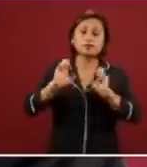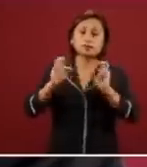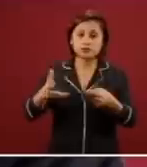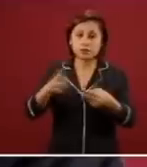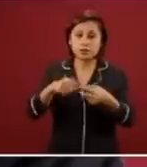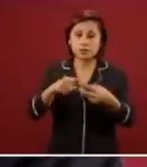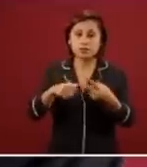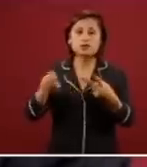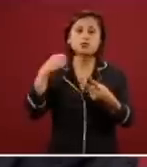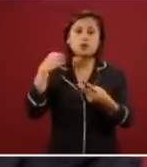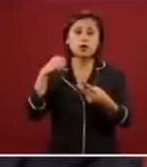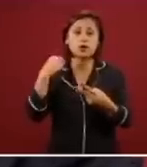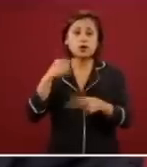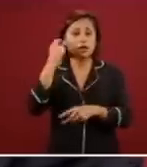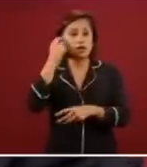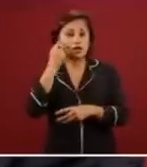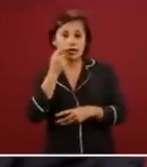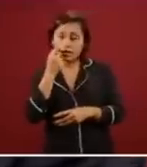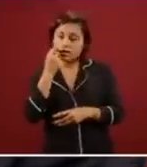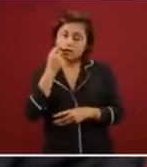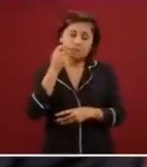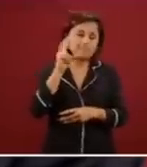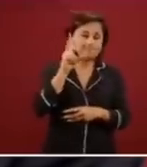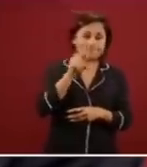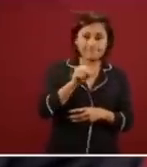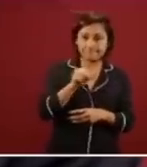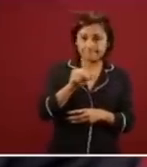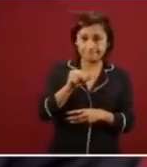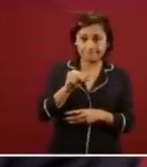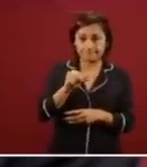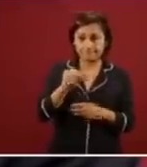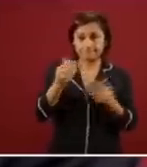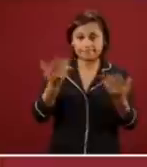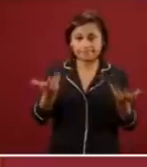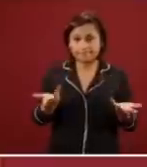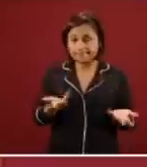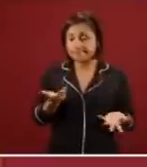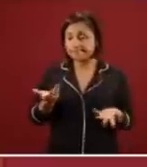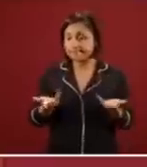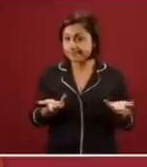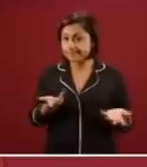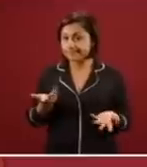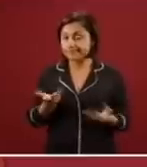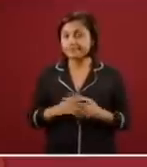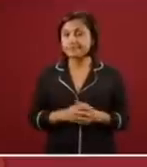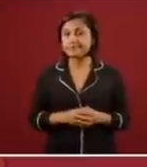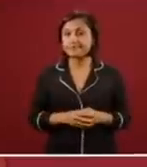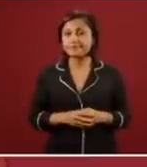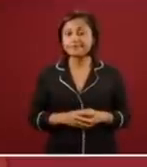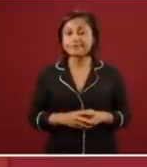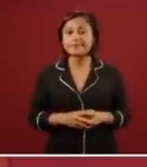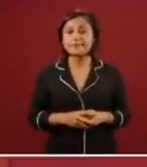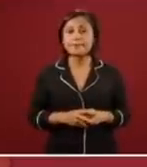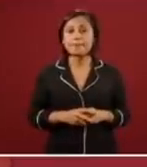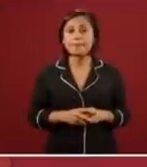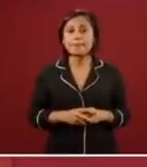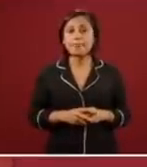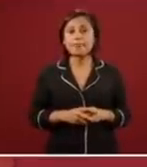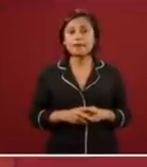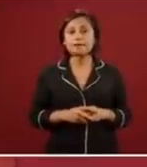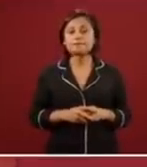no así en Guerrero, que es muy pobre y que ahí se tiene que ver